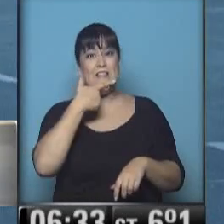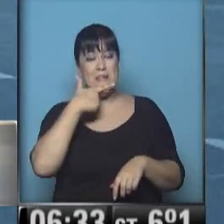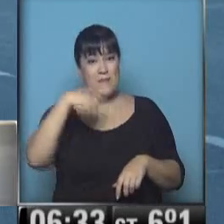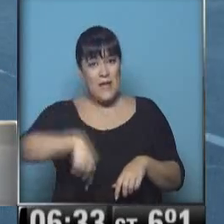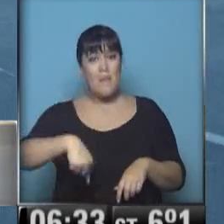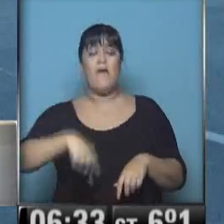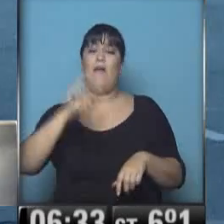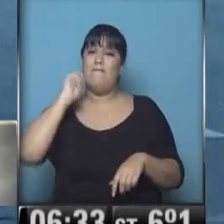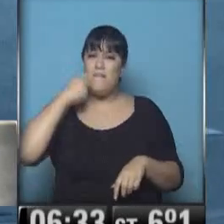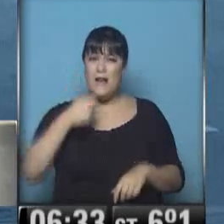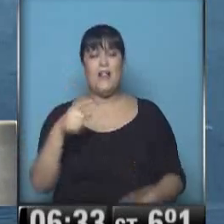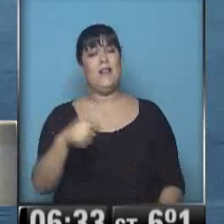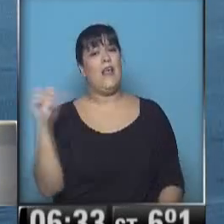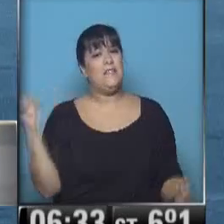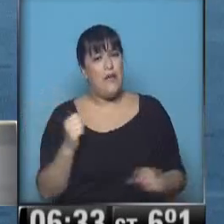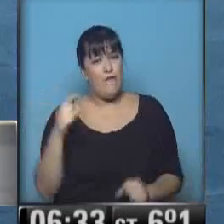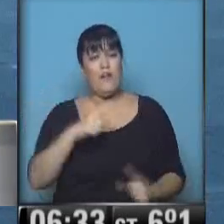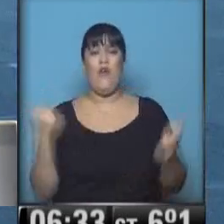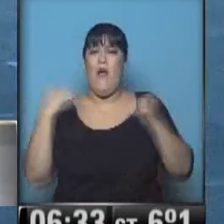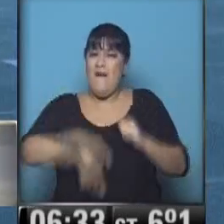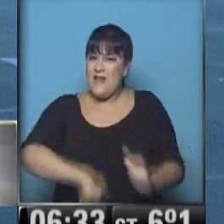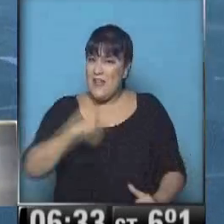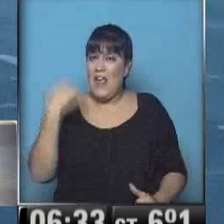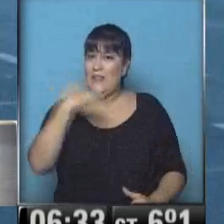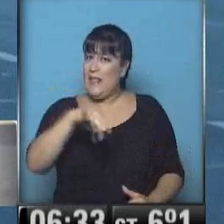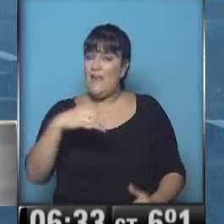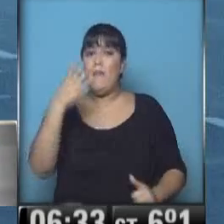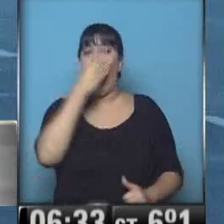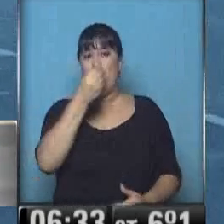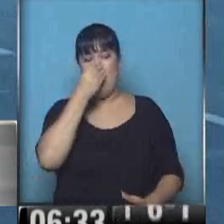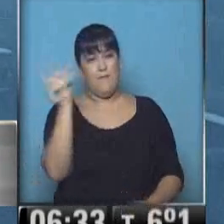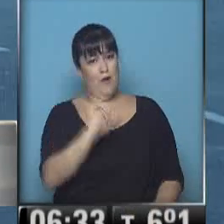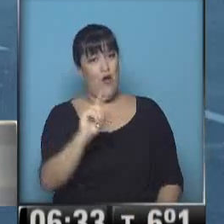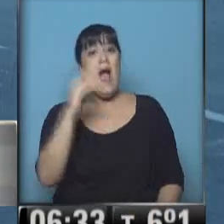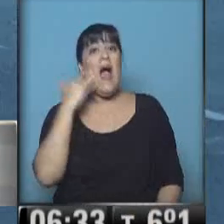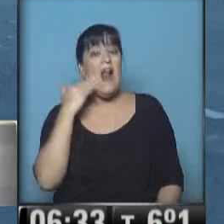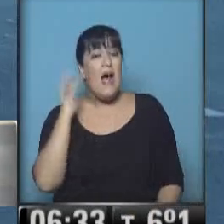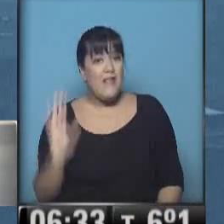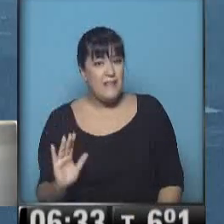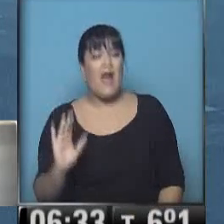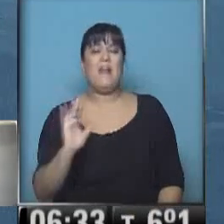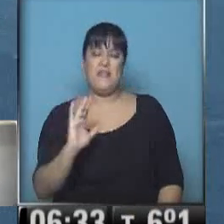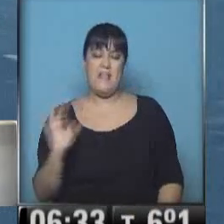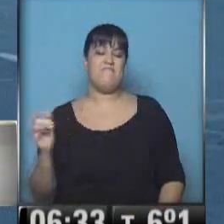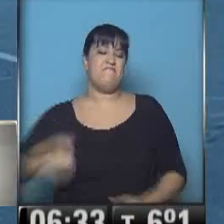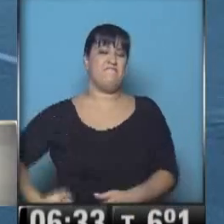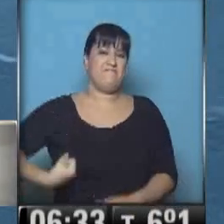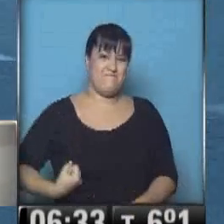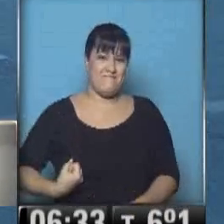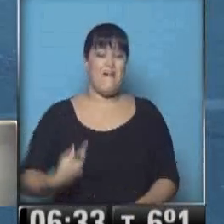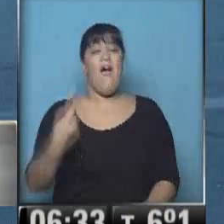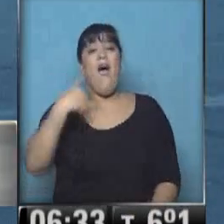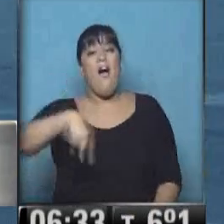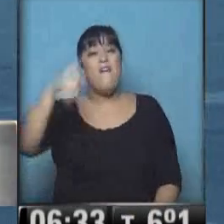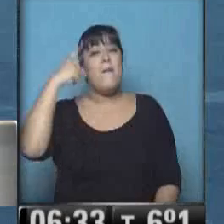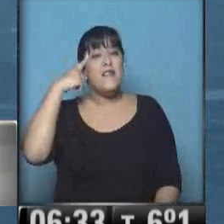súper linda, hace frío, abrigate, ya escuchaste a Nadia, para no enfermarte. Después a la tarde lo tenemos en la mano el abrigo. Anda pensando que vas a